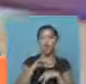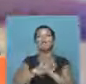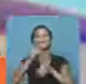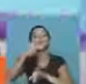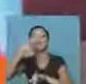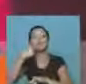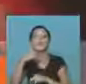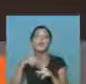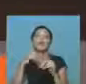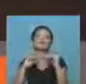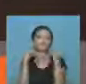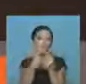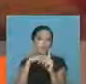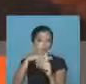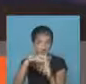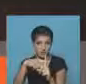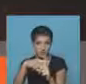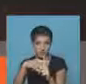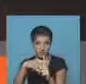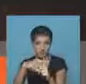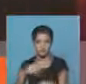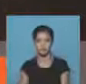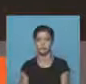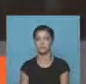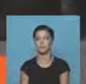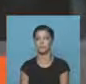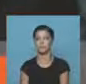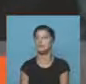que los resultados son buenos y tenemos comunicados de Evo, como lo que estaba mencionando recién Natalia.